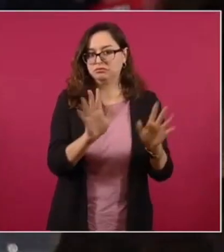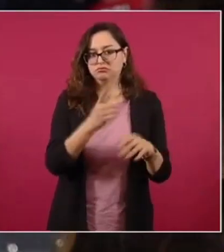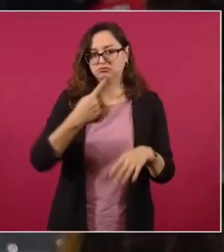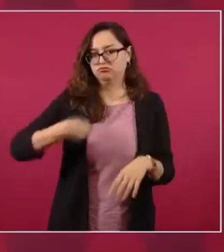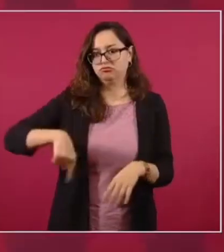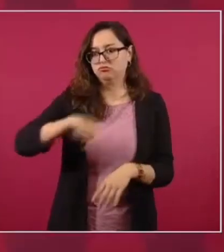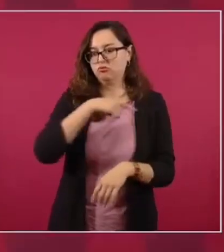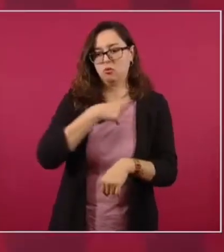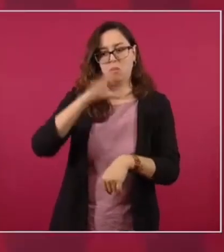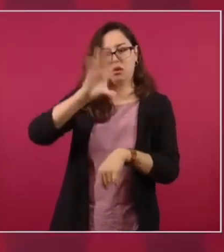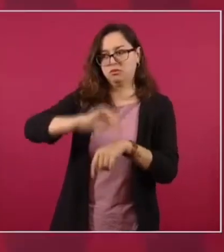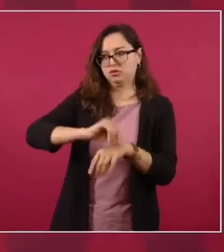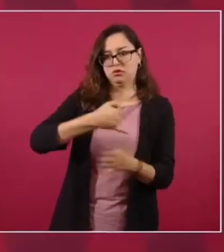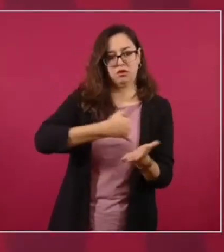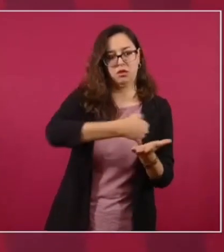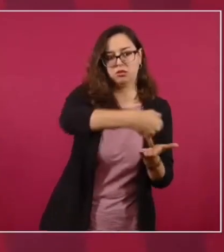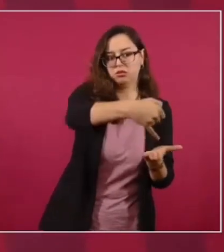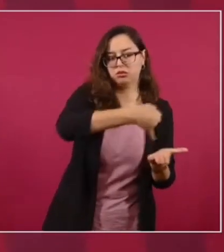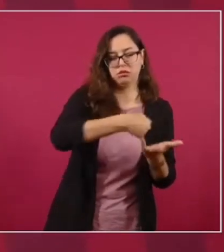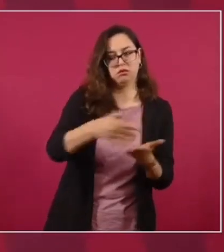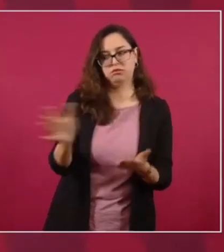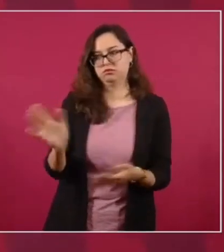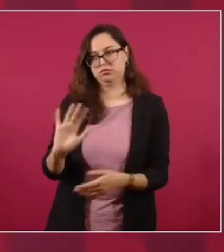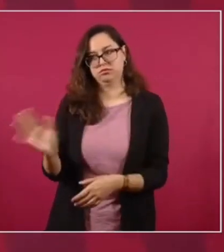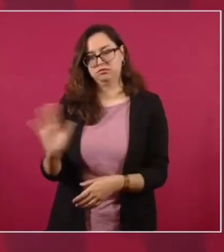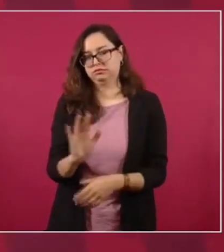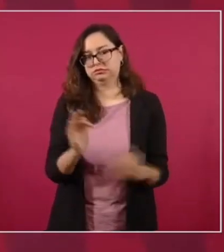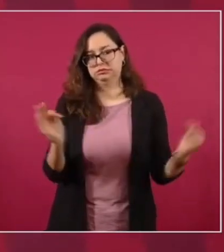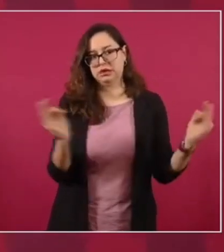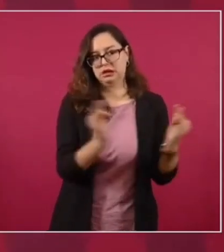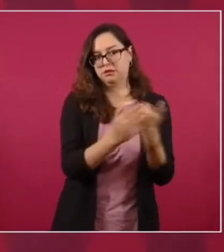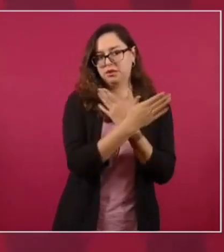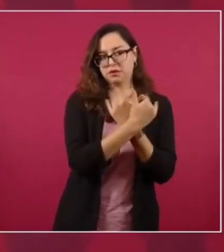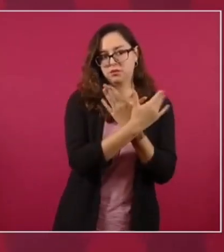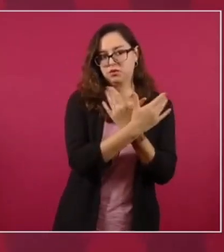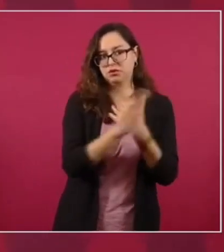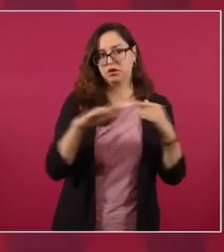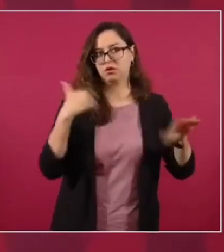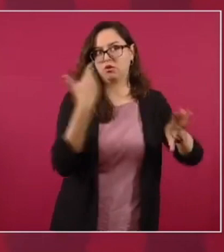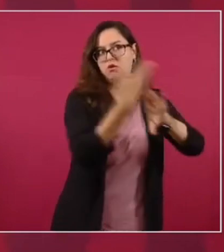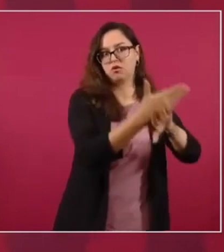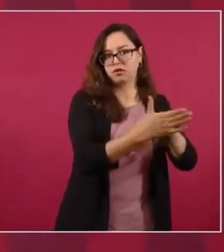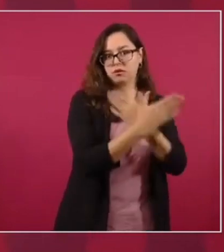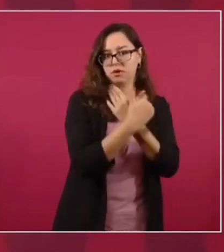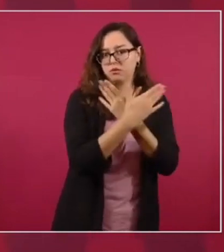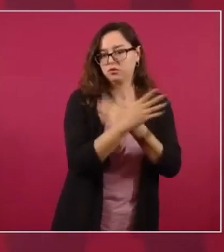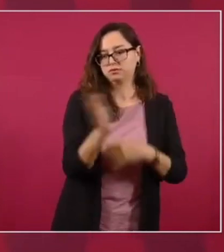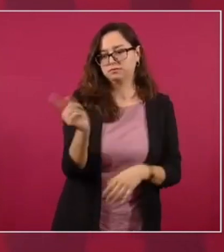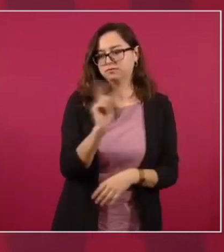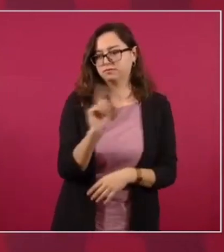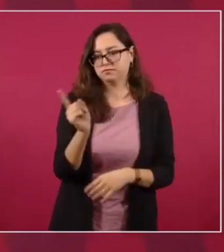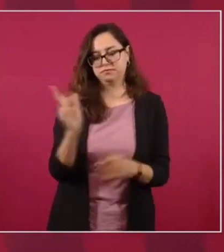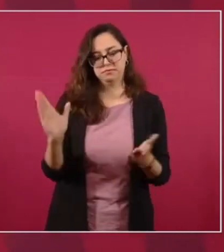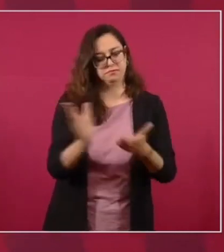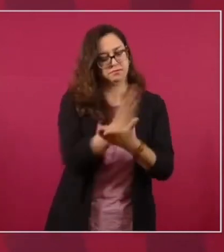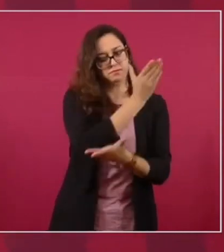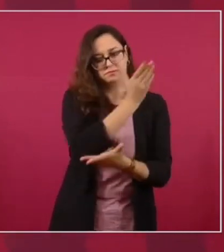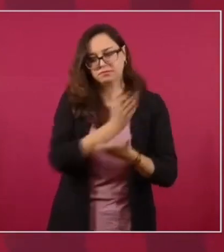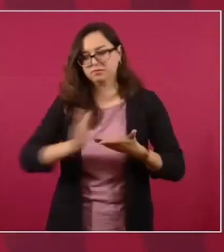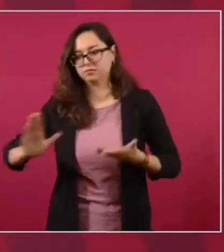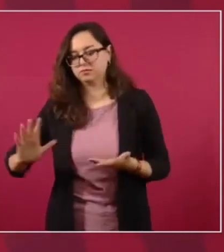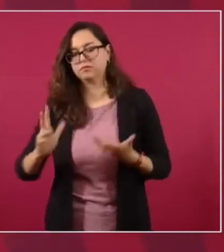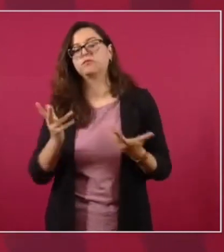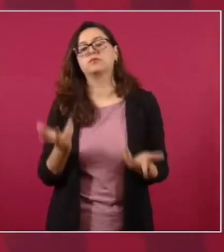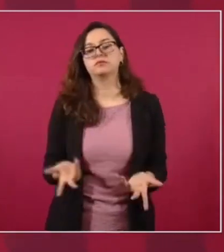Por eso también se está diversificando. Acaba de autorizarse la